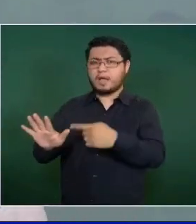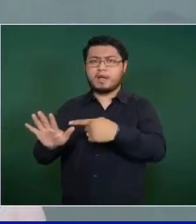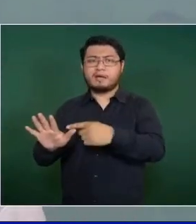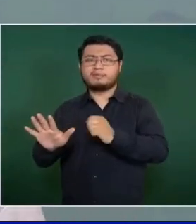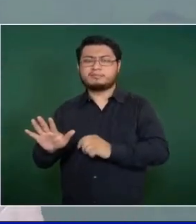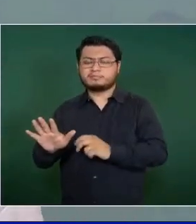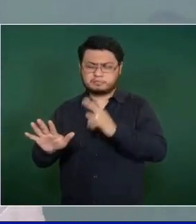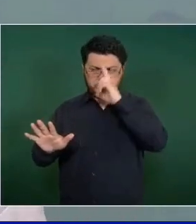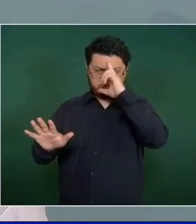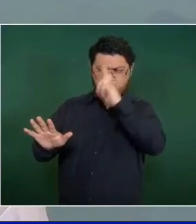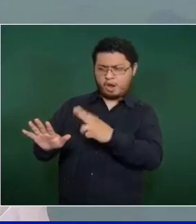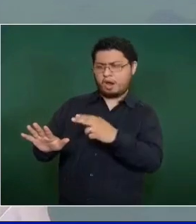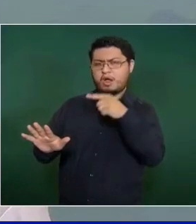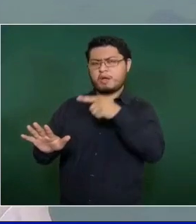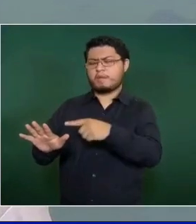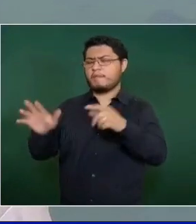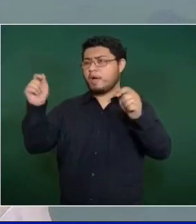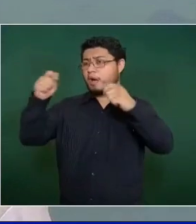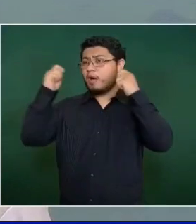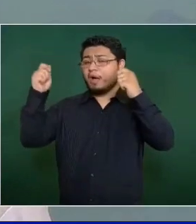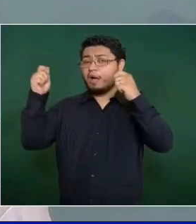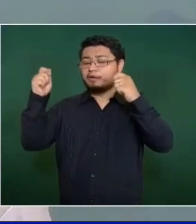hacer manifestaciones.